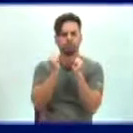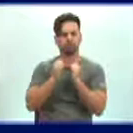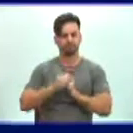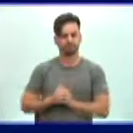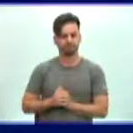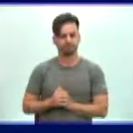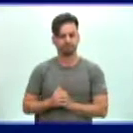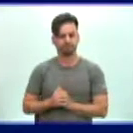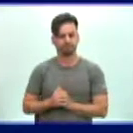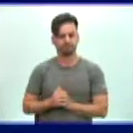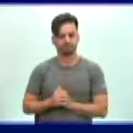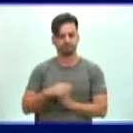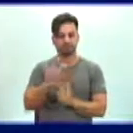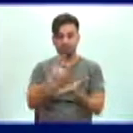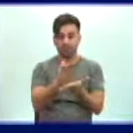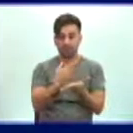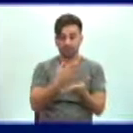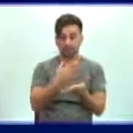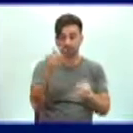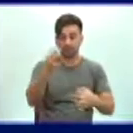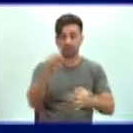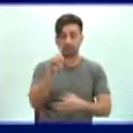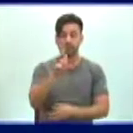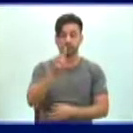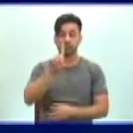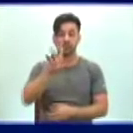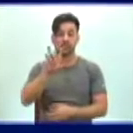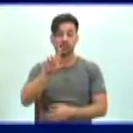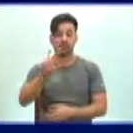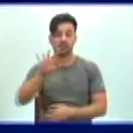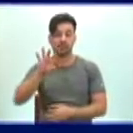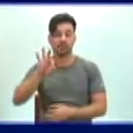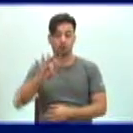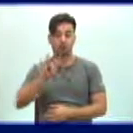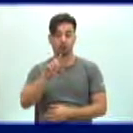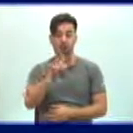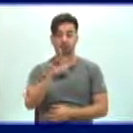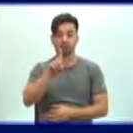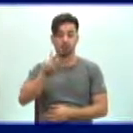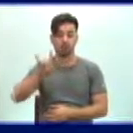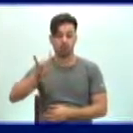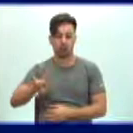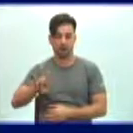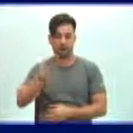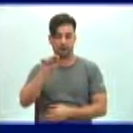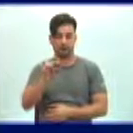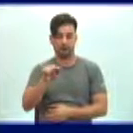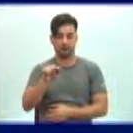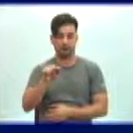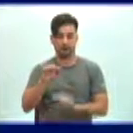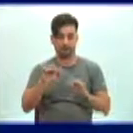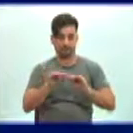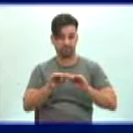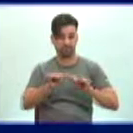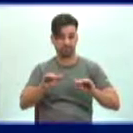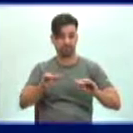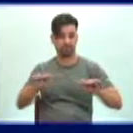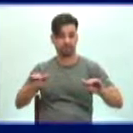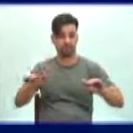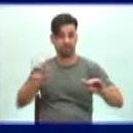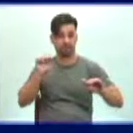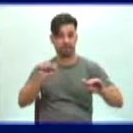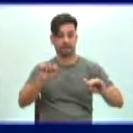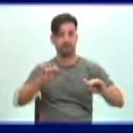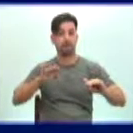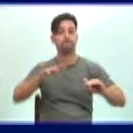ello en las páginas 118 y 119. Fíjense que la primera línea nos muestra el nivel del mar. Y a partir de